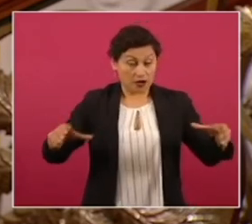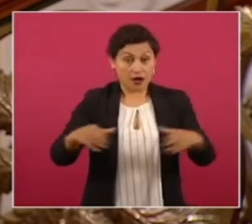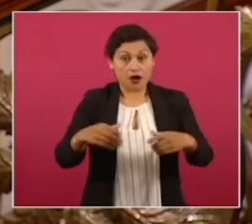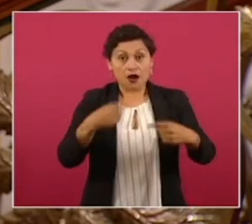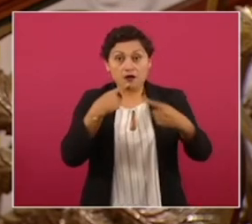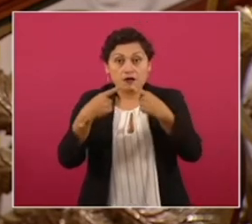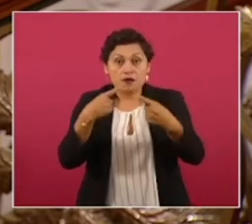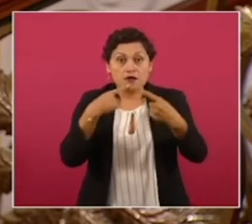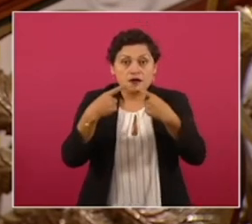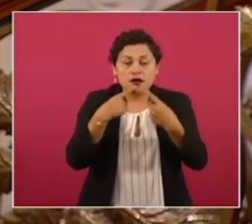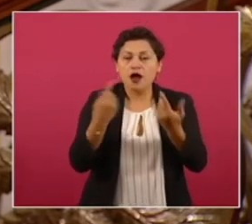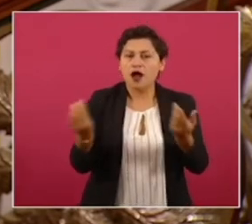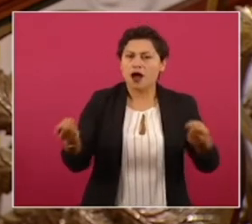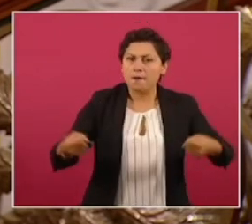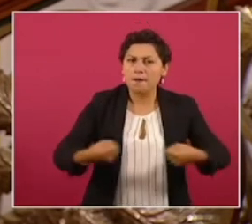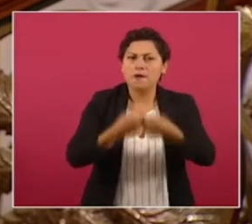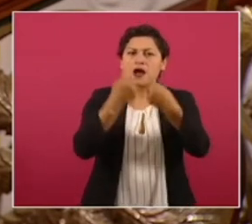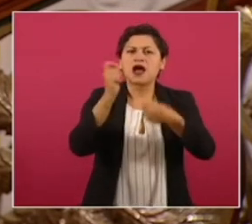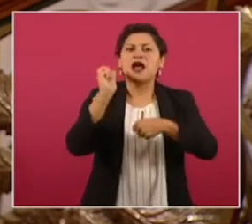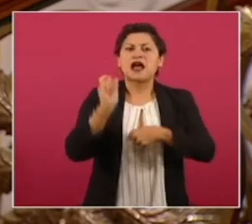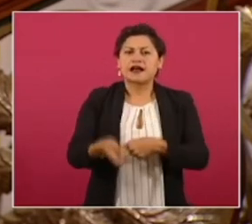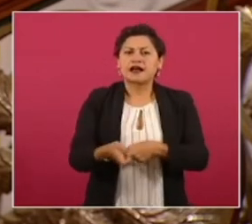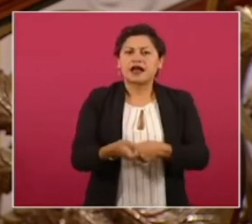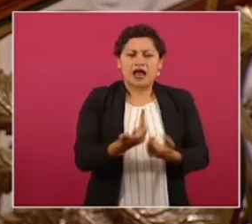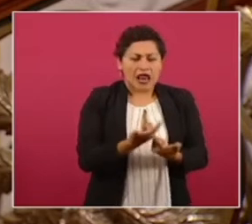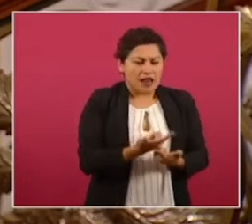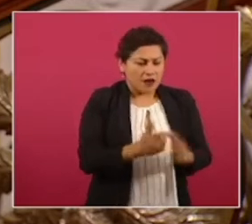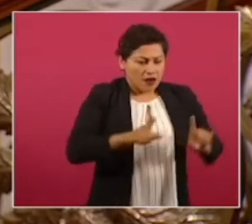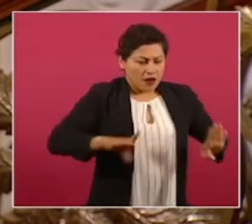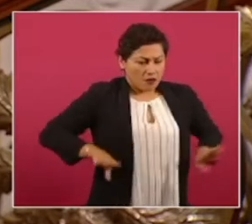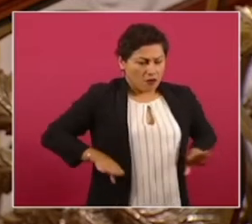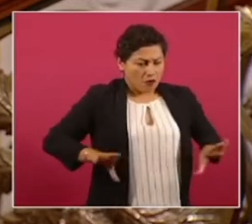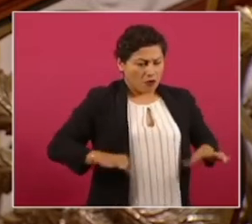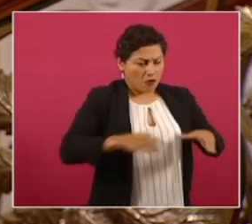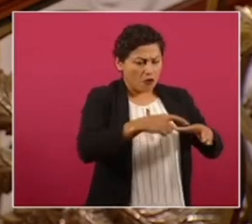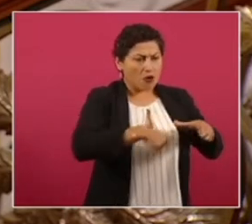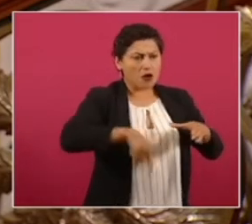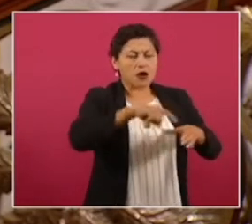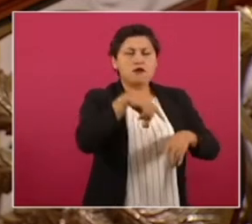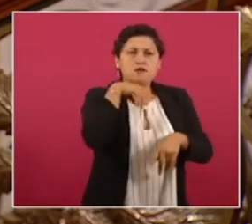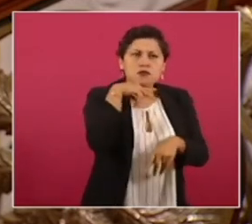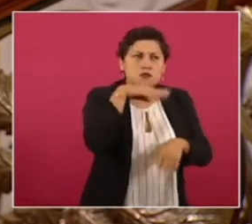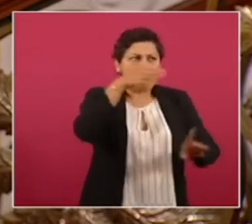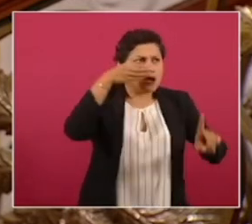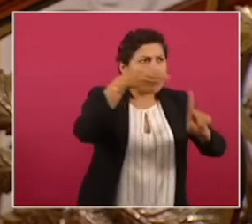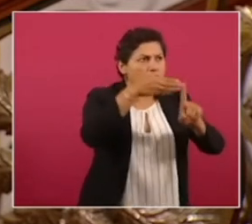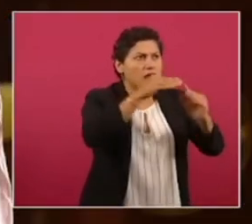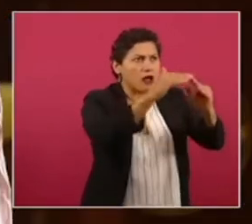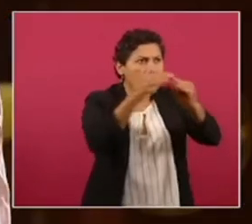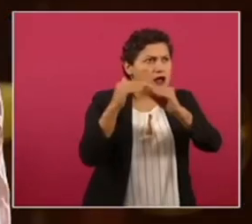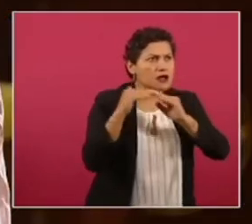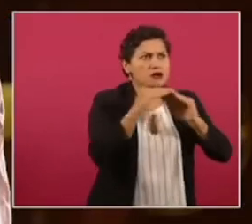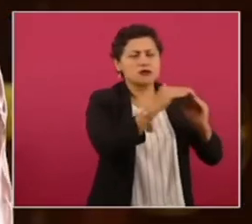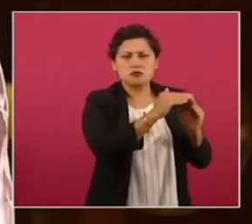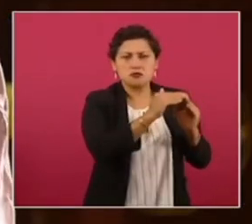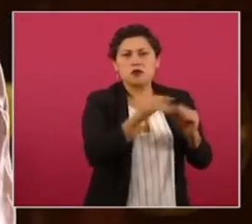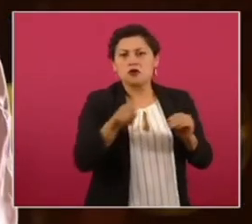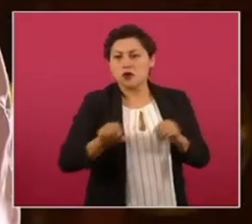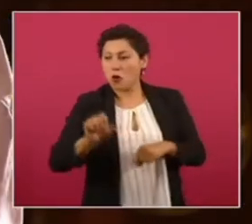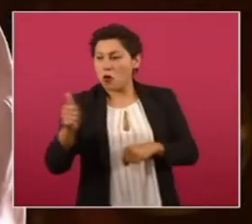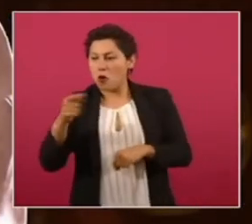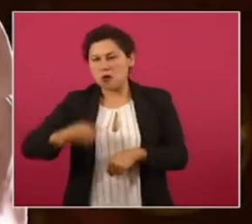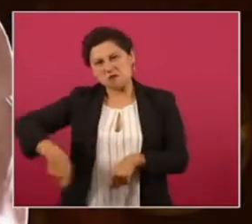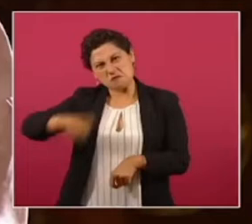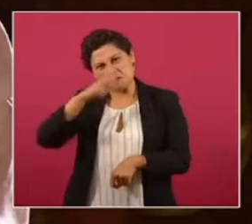liberalismo moderado, preocupado por una democracia ilustrada, y un liberalismo radical que proponía